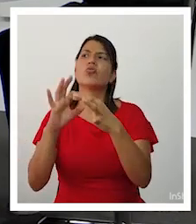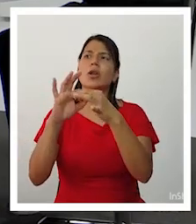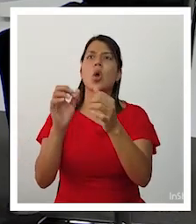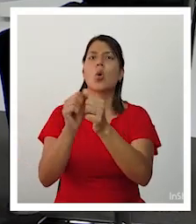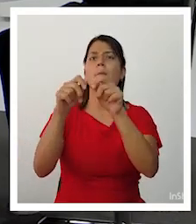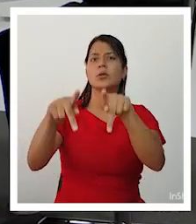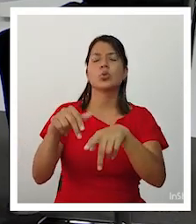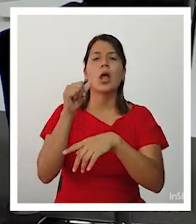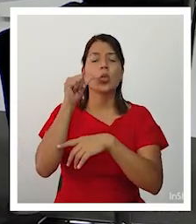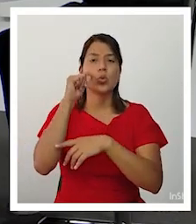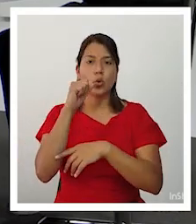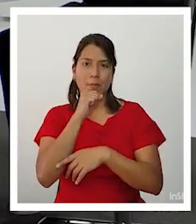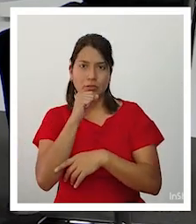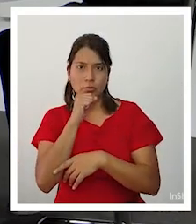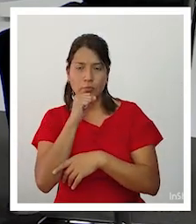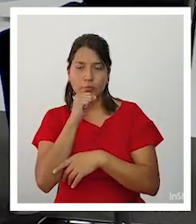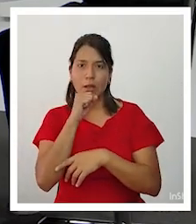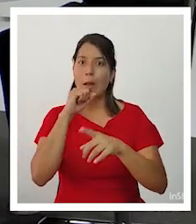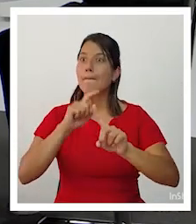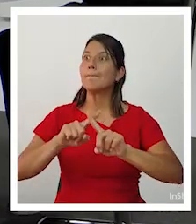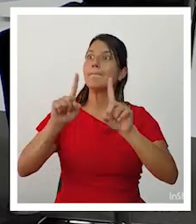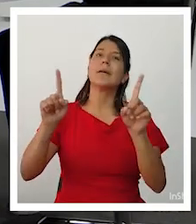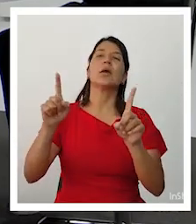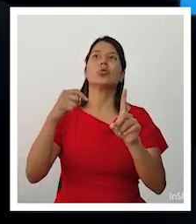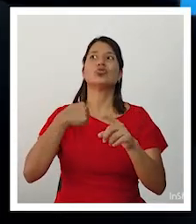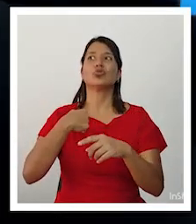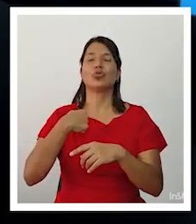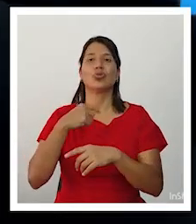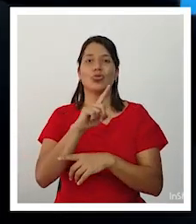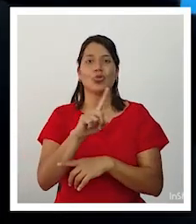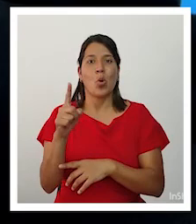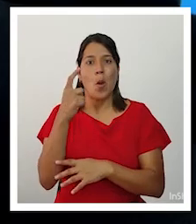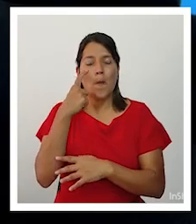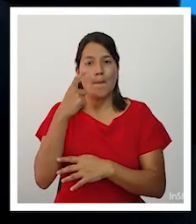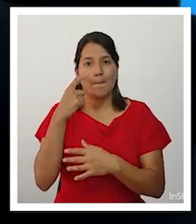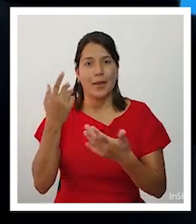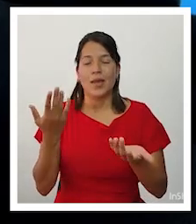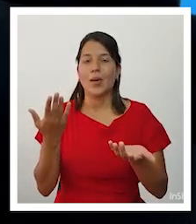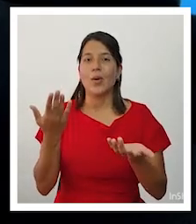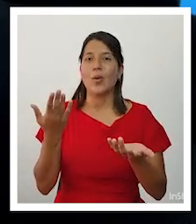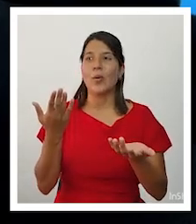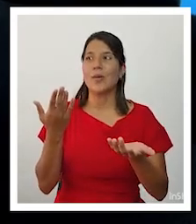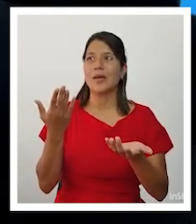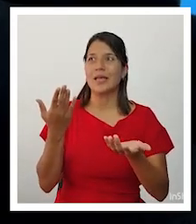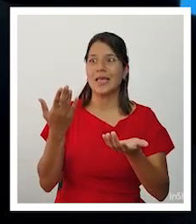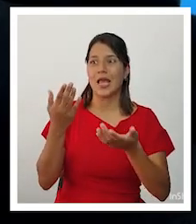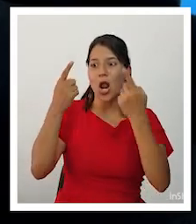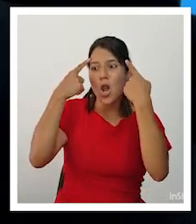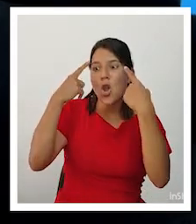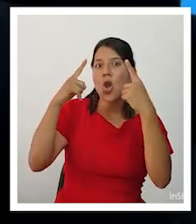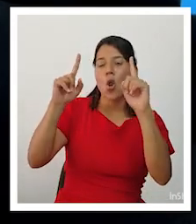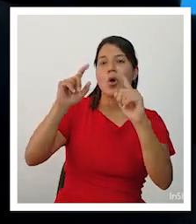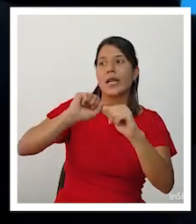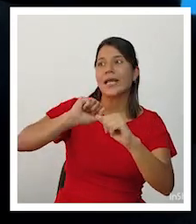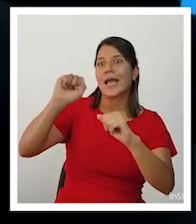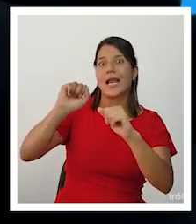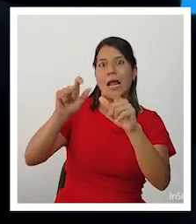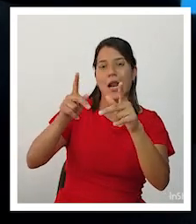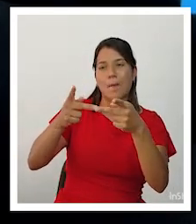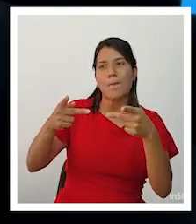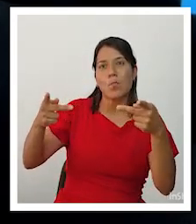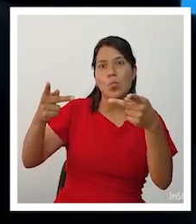mayores. Pero no los veo llegar a esos puestos de gobierno en